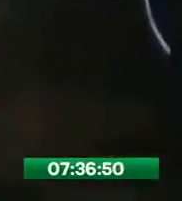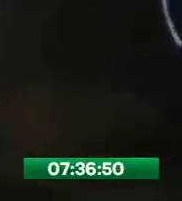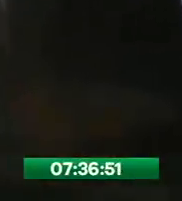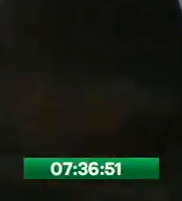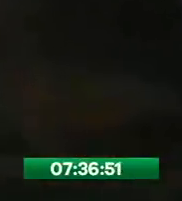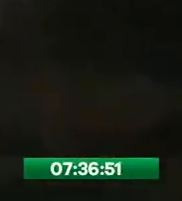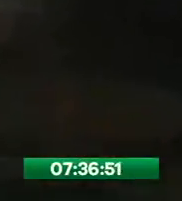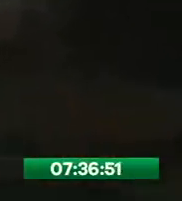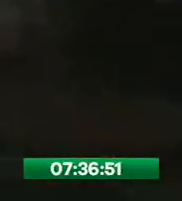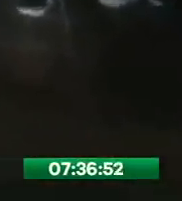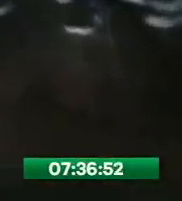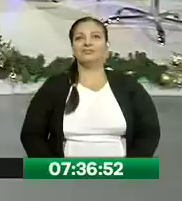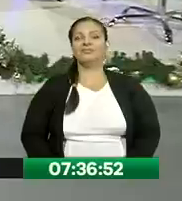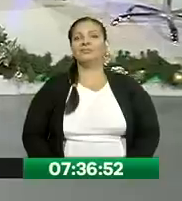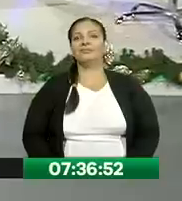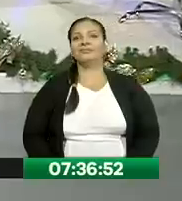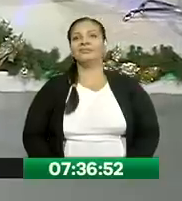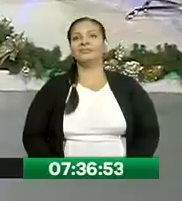César Saona.